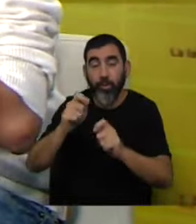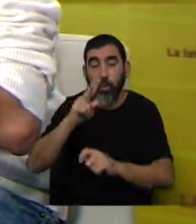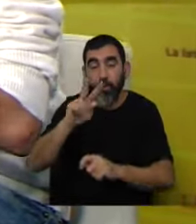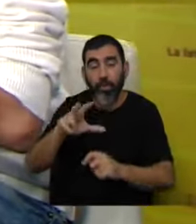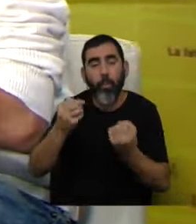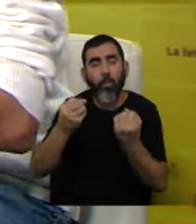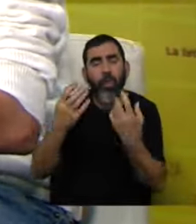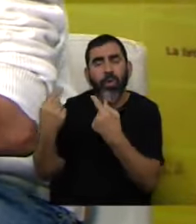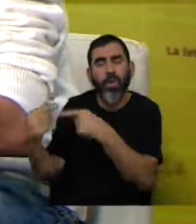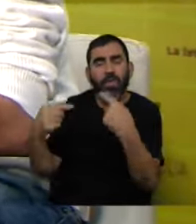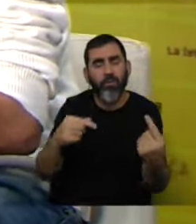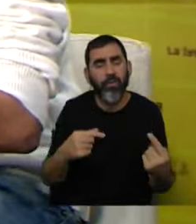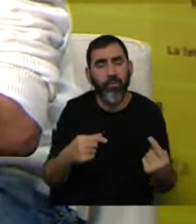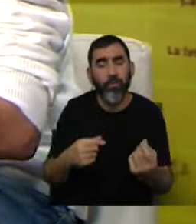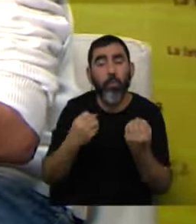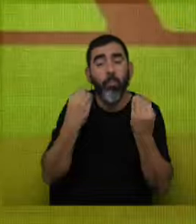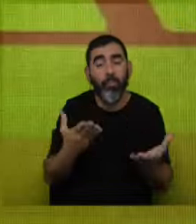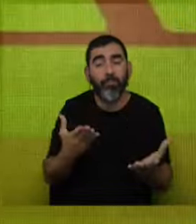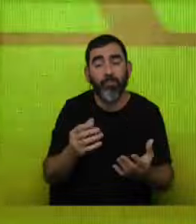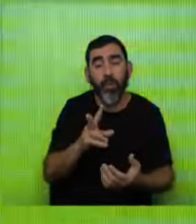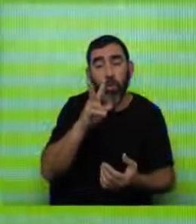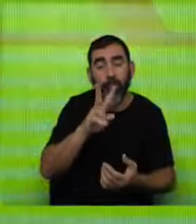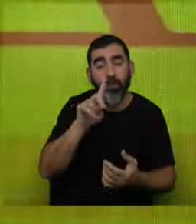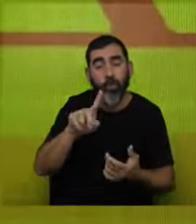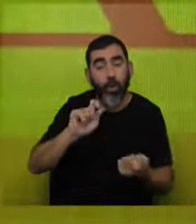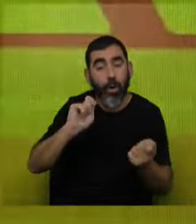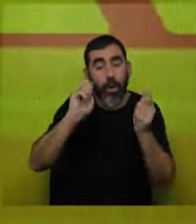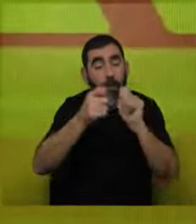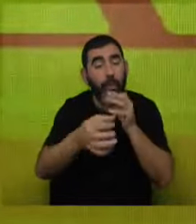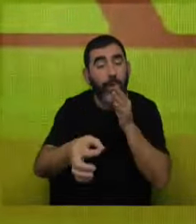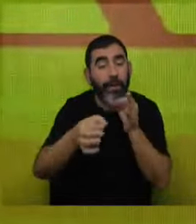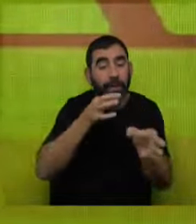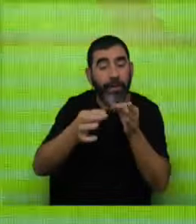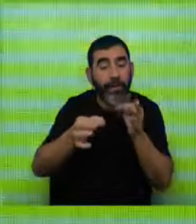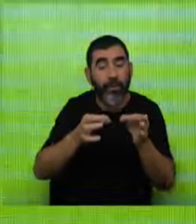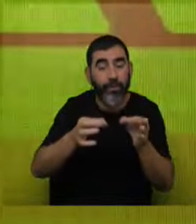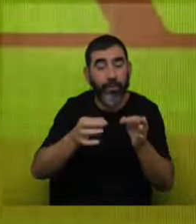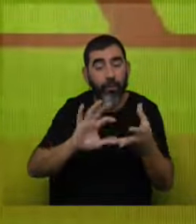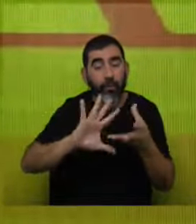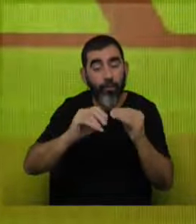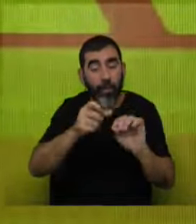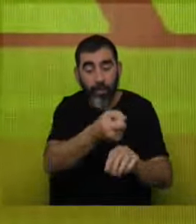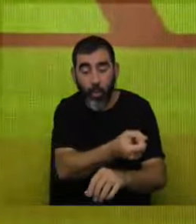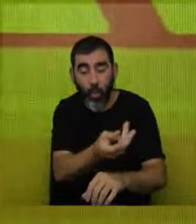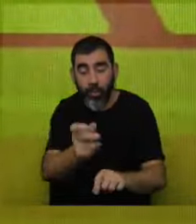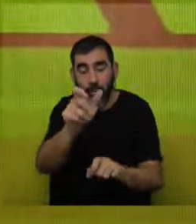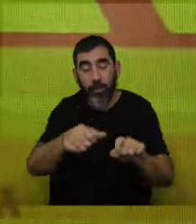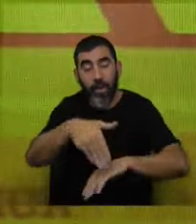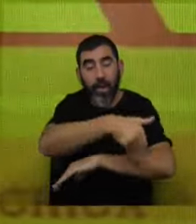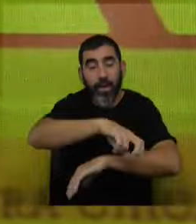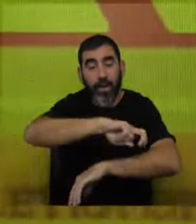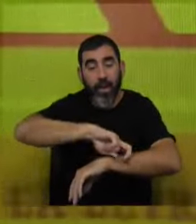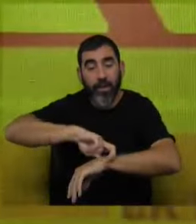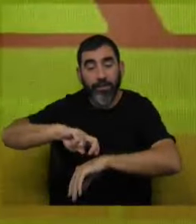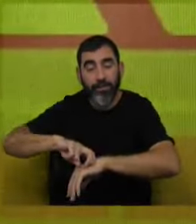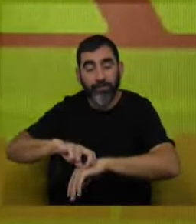qué por qué difiere bueno porque lo que se hizo en el 2021 fue un cambio de criterio en la forma de contabilizar qu se considera persona en